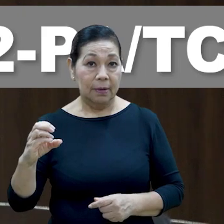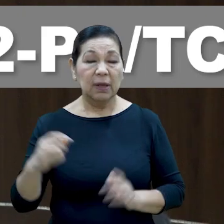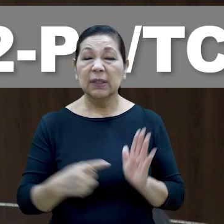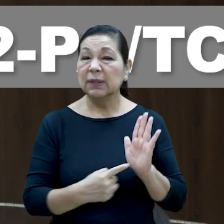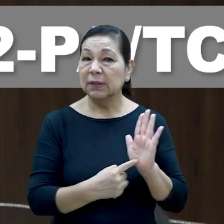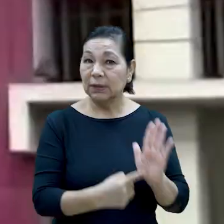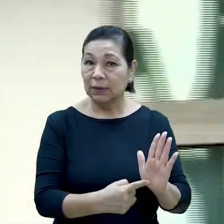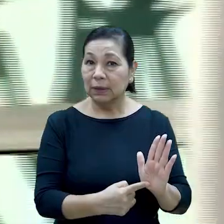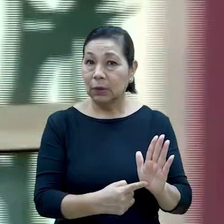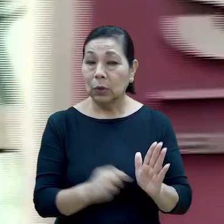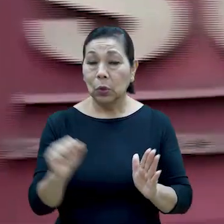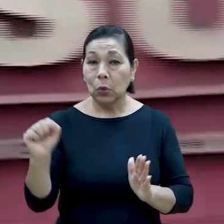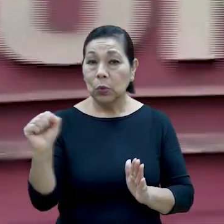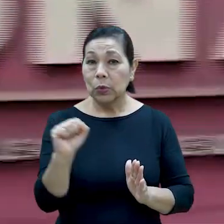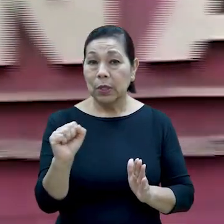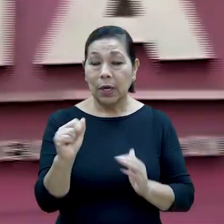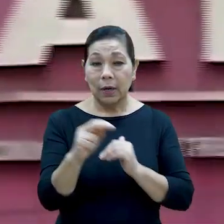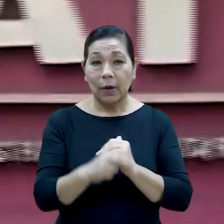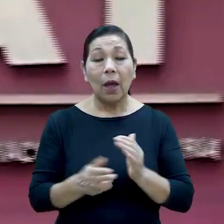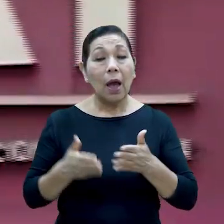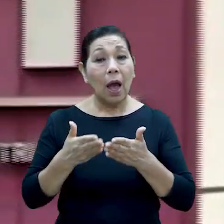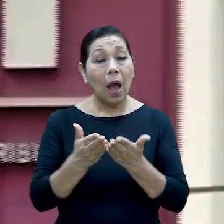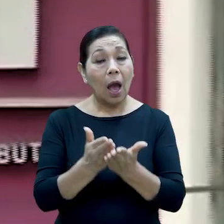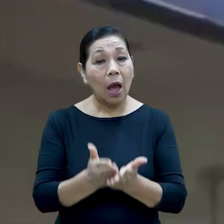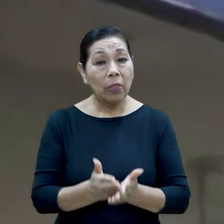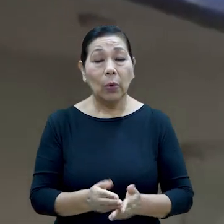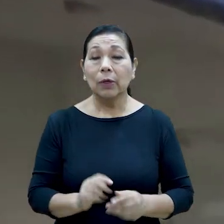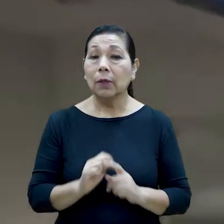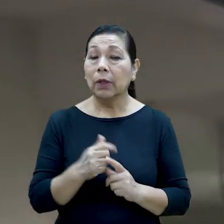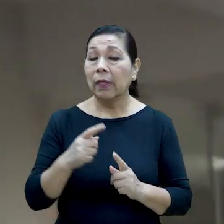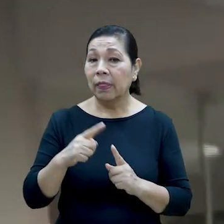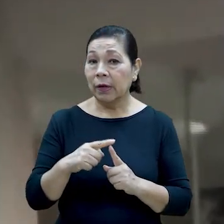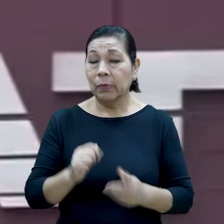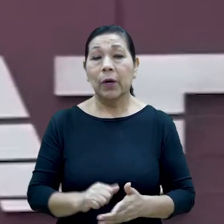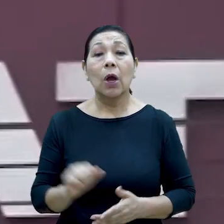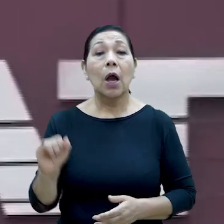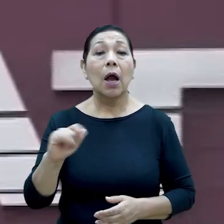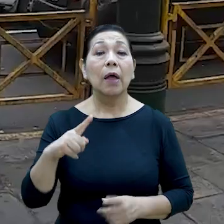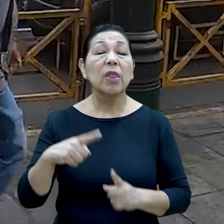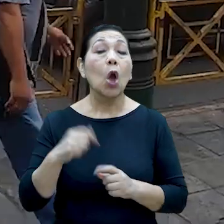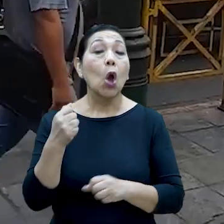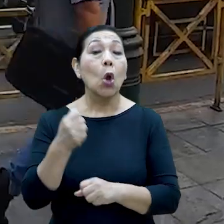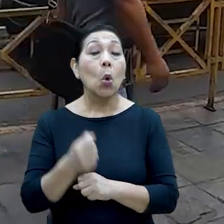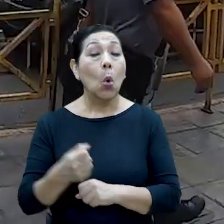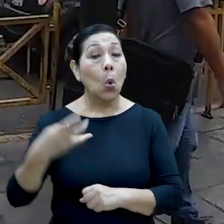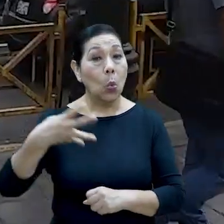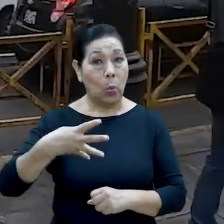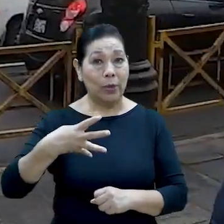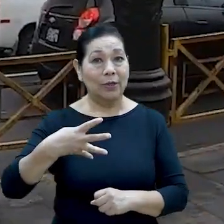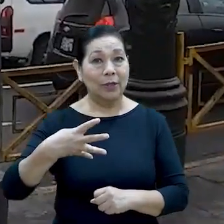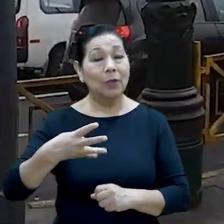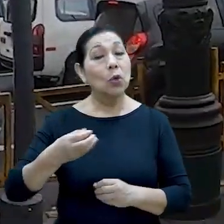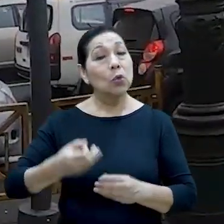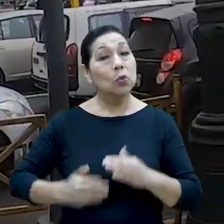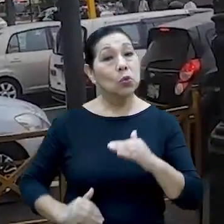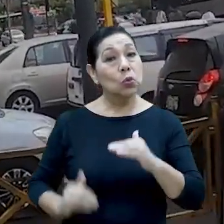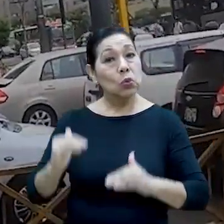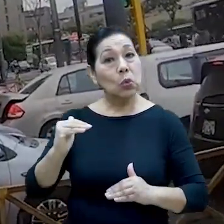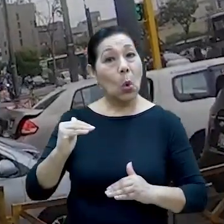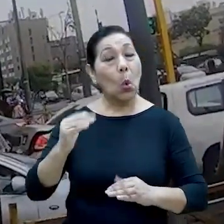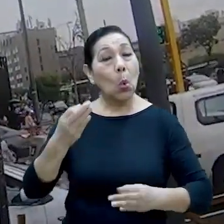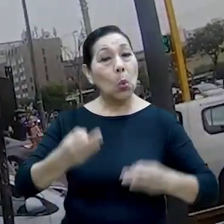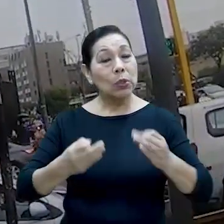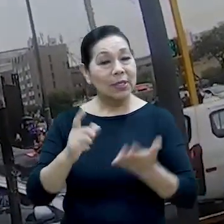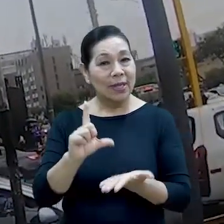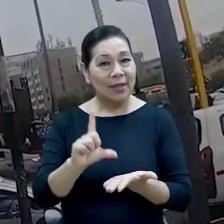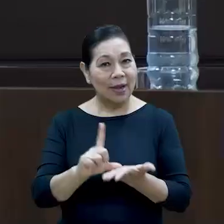5255-2022-PA/TC, presentada por la Superintendencia Nacional de Aduanas y de Administración Tributaria, SUNAT, contra la Cuarta Sala Civil de la Corte Superior